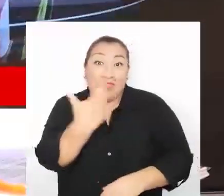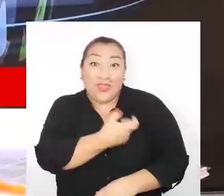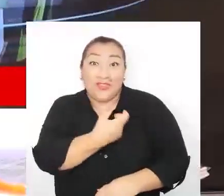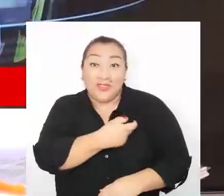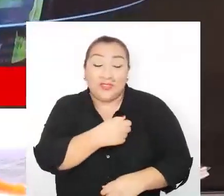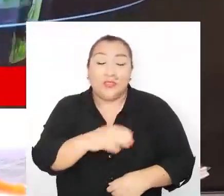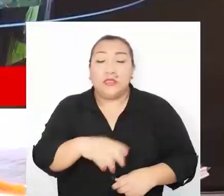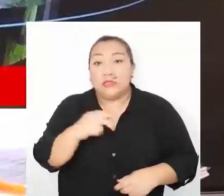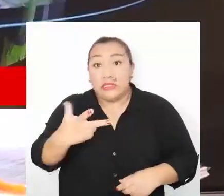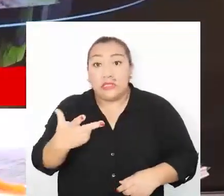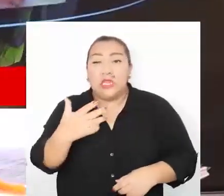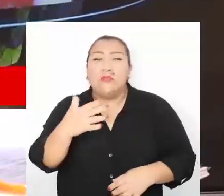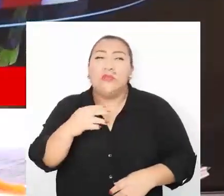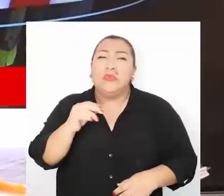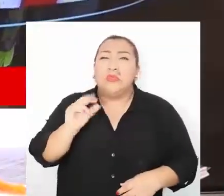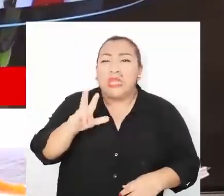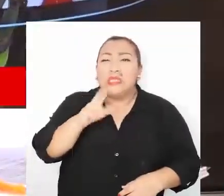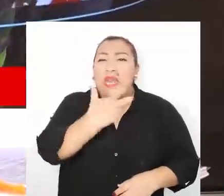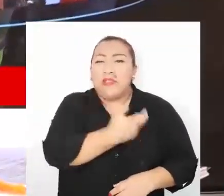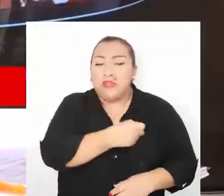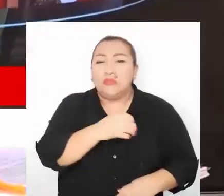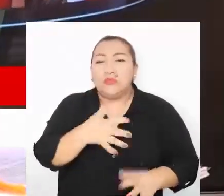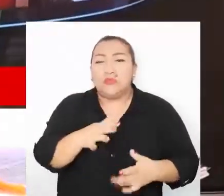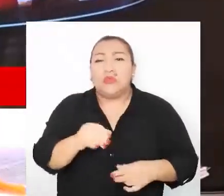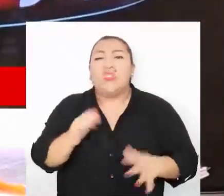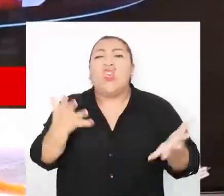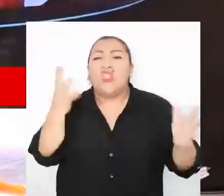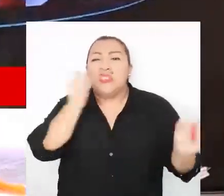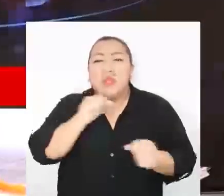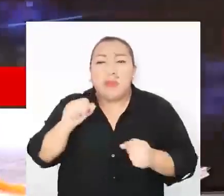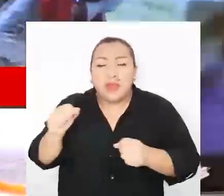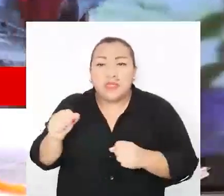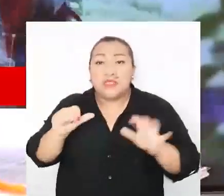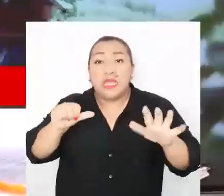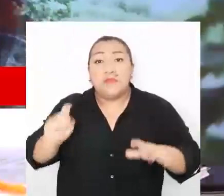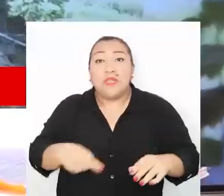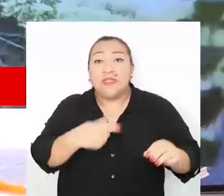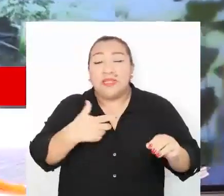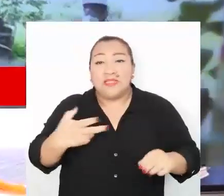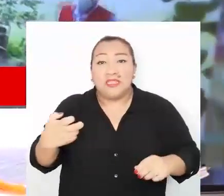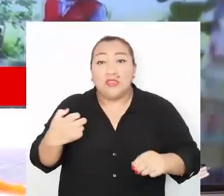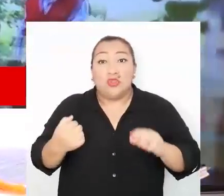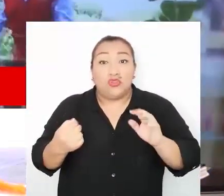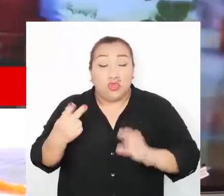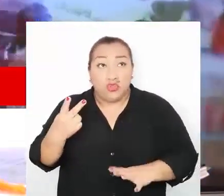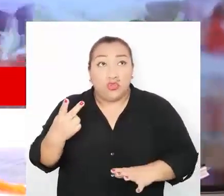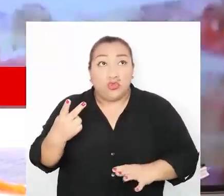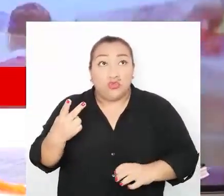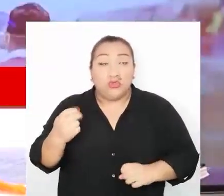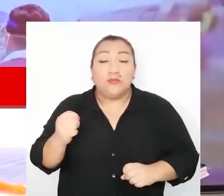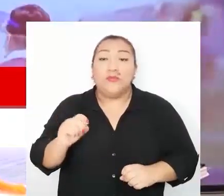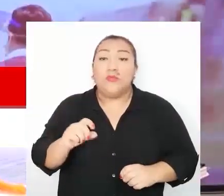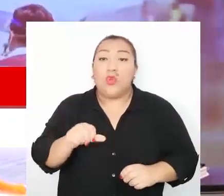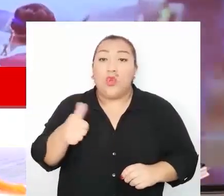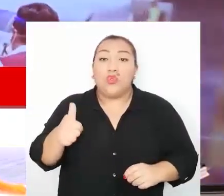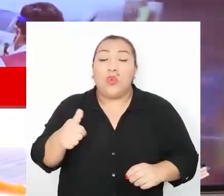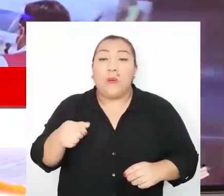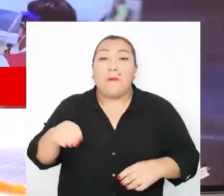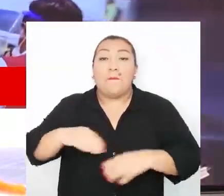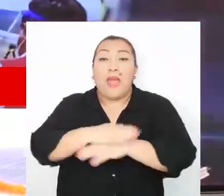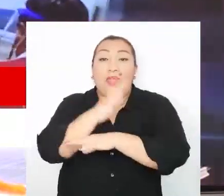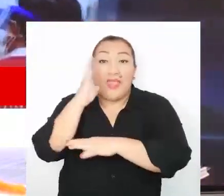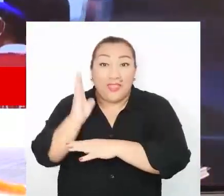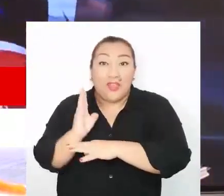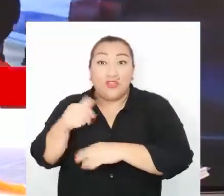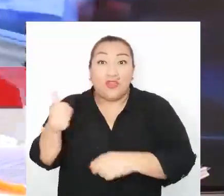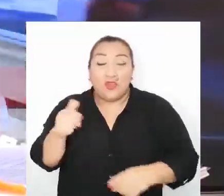tercera dosis. Estamos hablando de la región de San Martín con 6.630 dosis, la región de Madre de Dios y la región